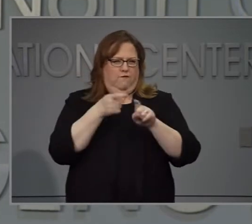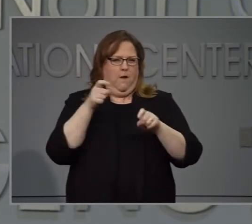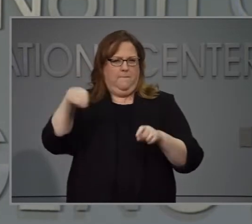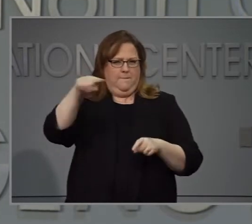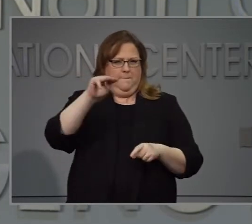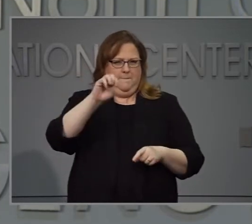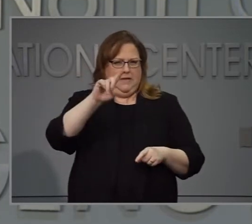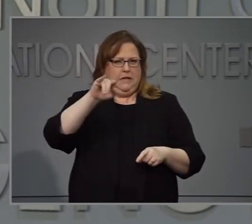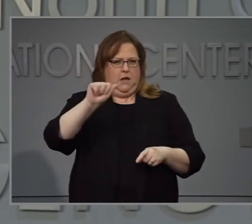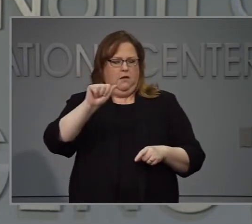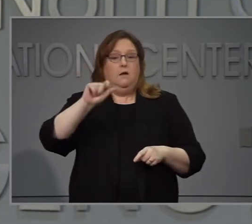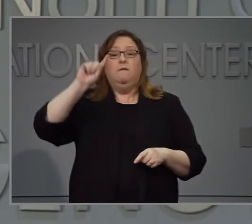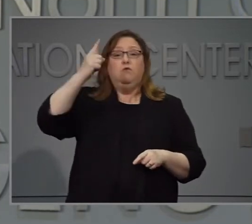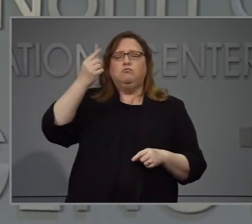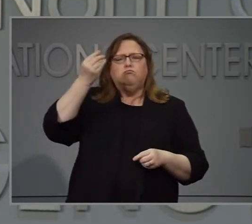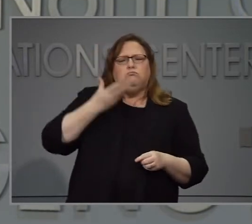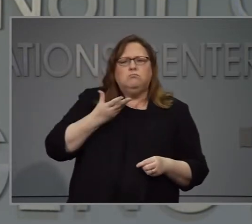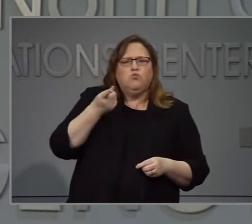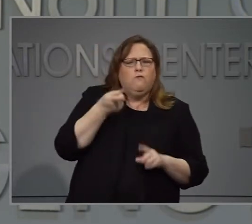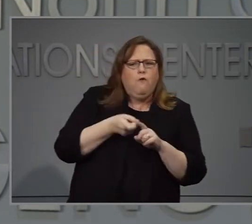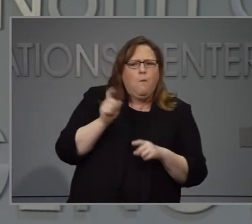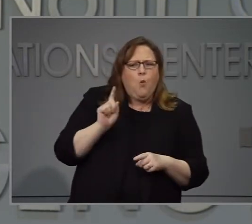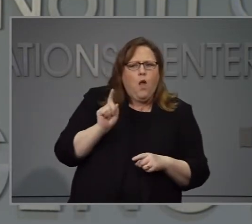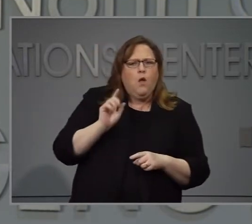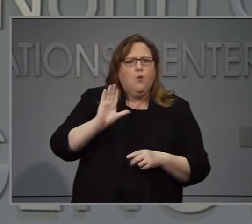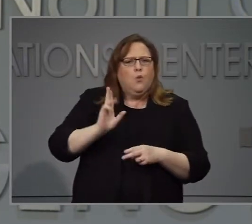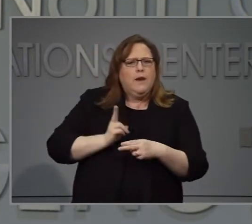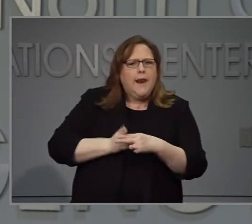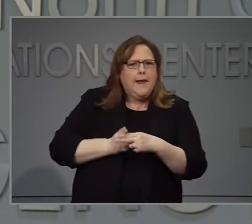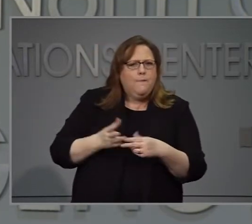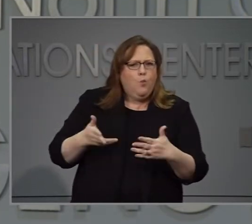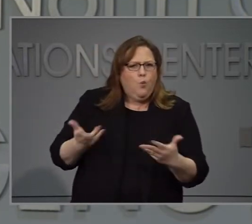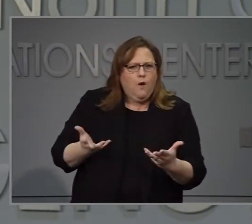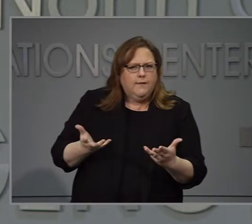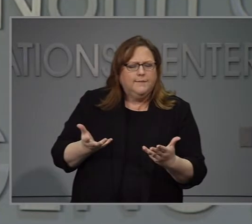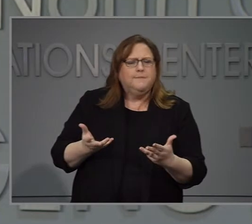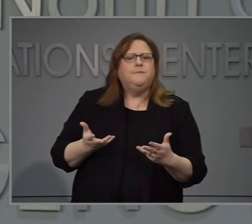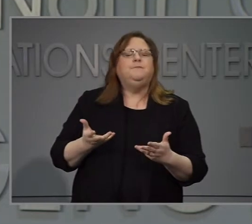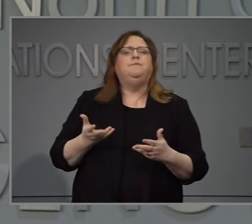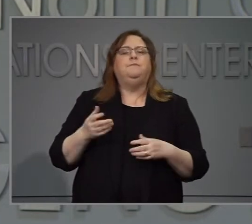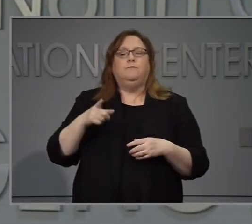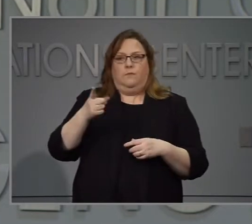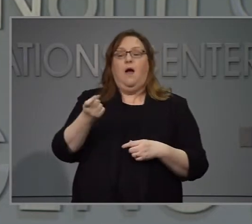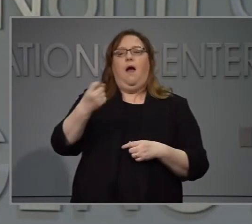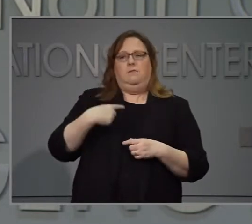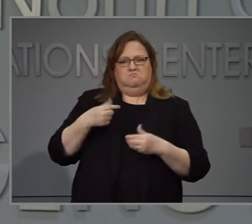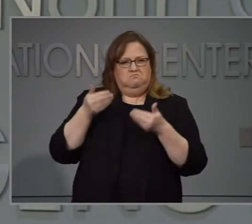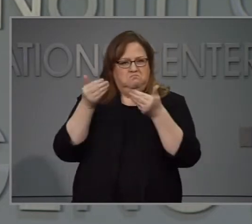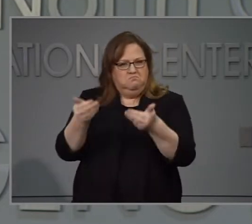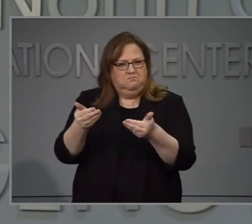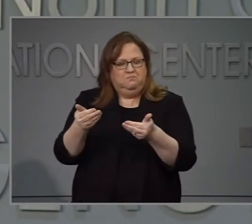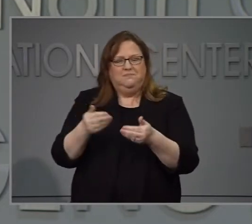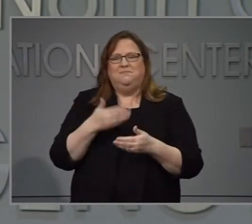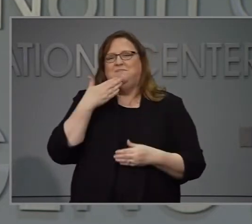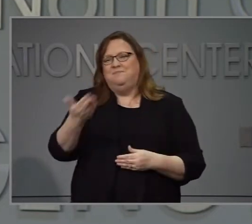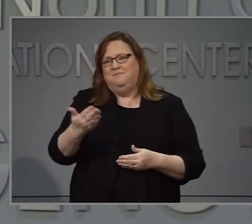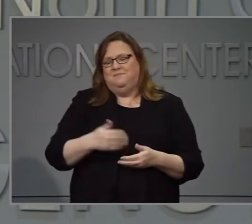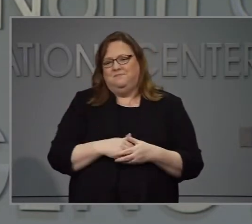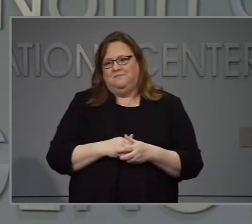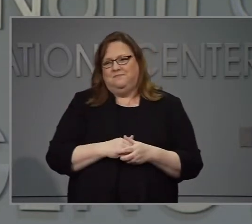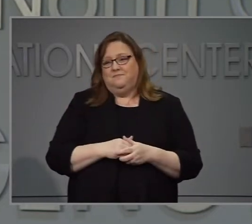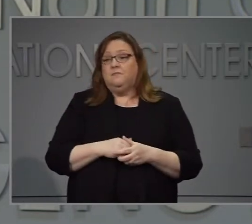tener preguntas de los medios si pueden identificarse y en qué organización trabajan antes de hacer la pregunta